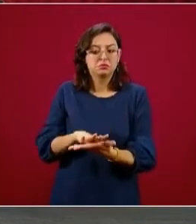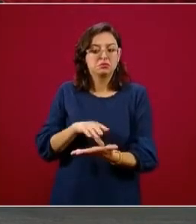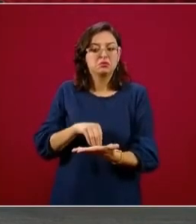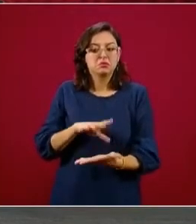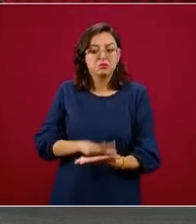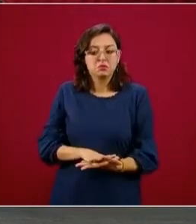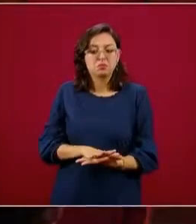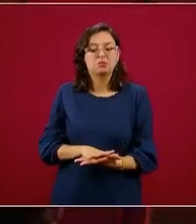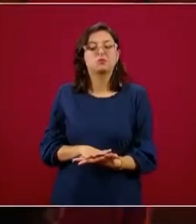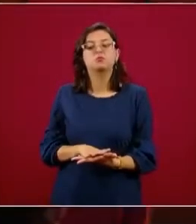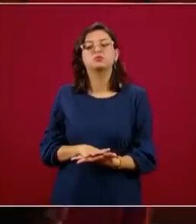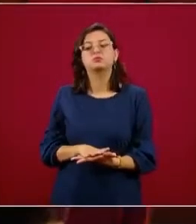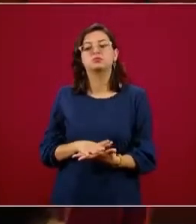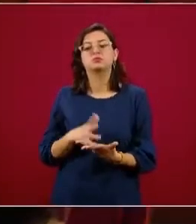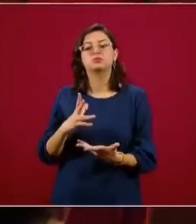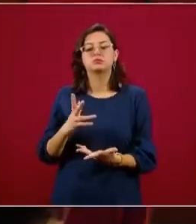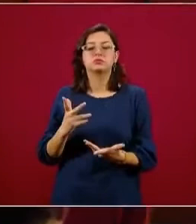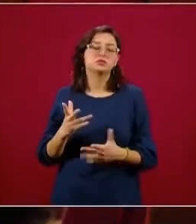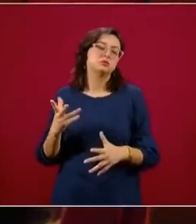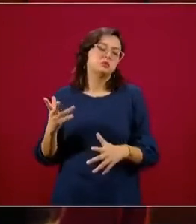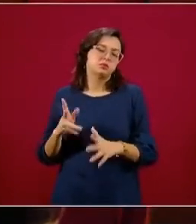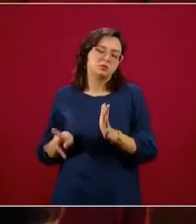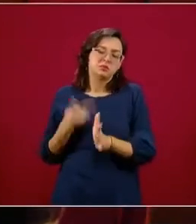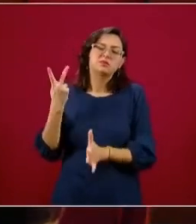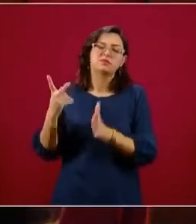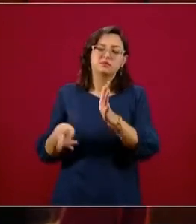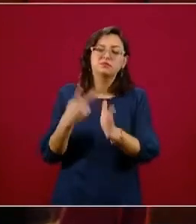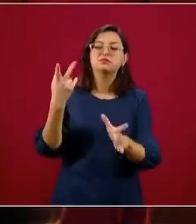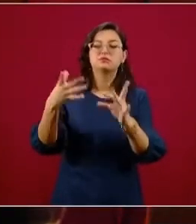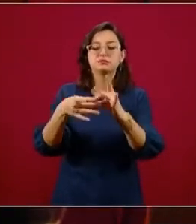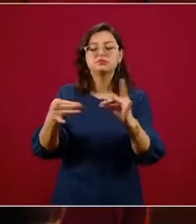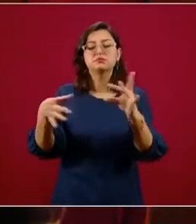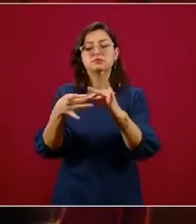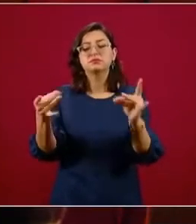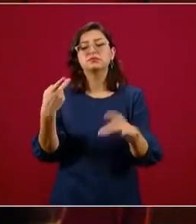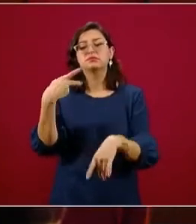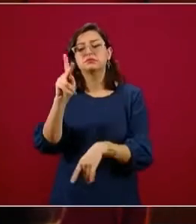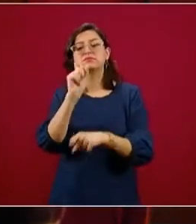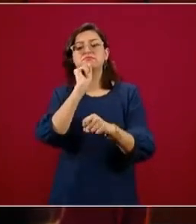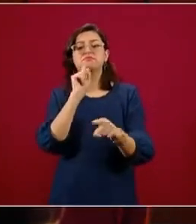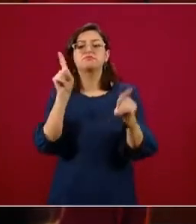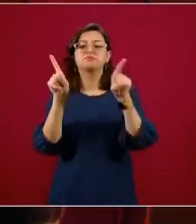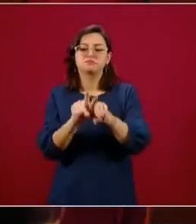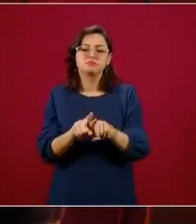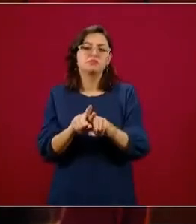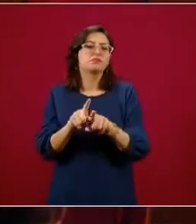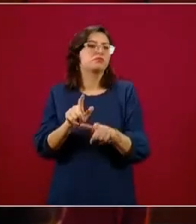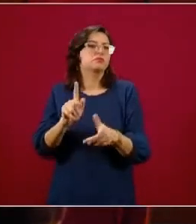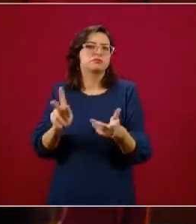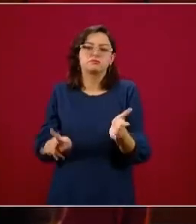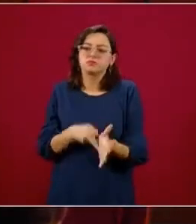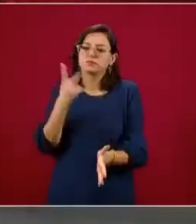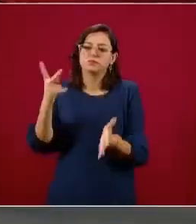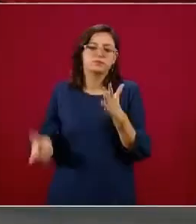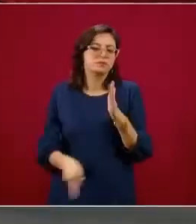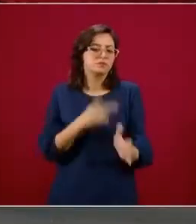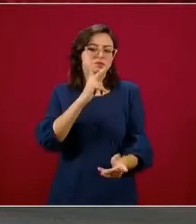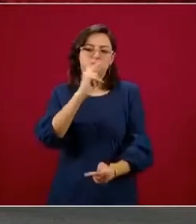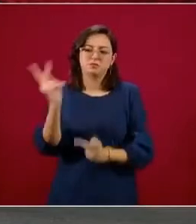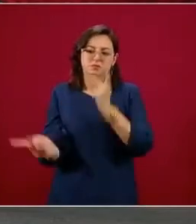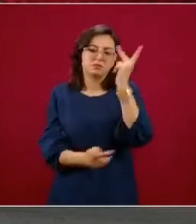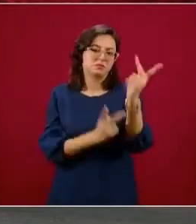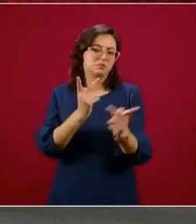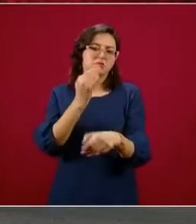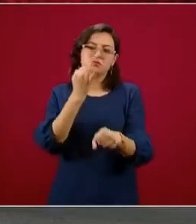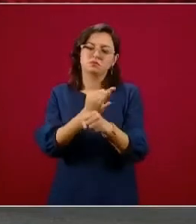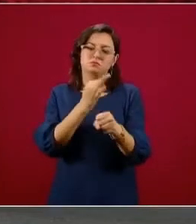dando a conocer en diferentes conferencias, pero que también son de continuas preguntas que se realizan por diferentes medios.